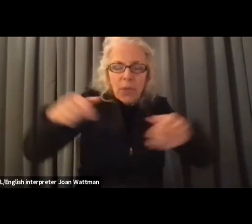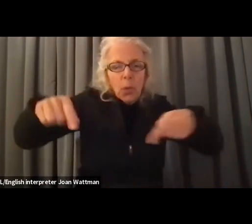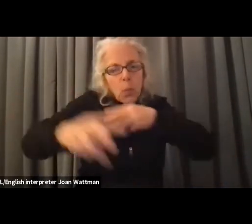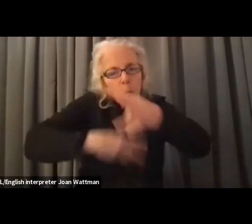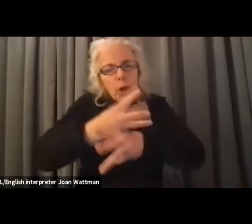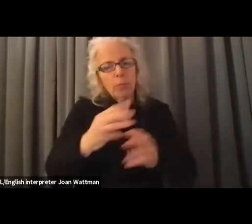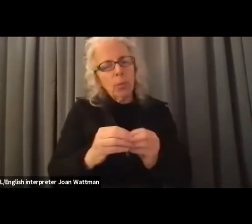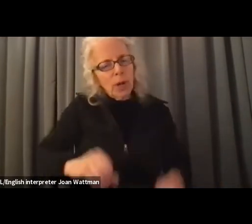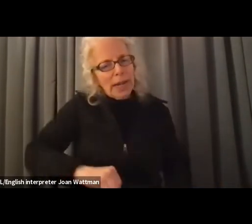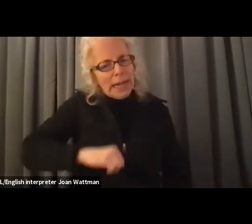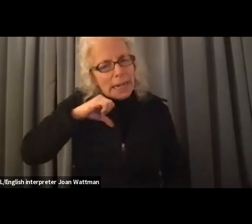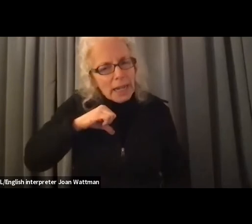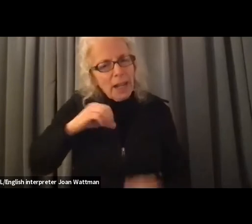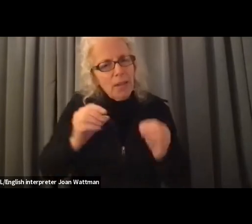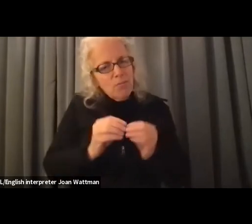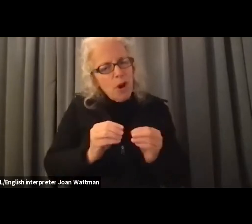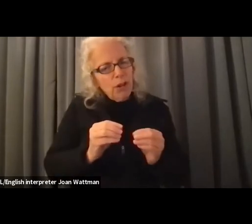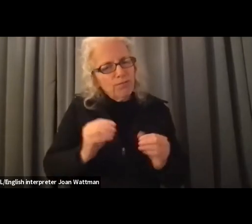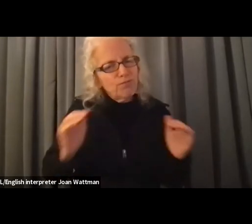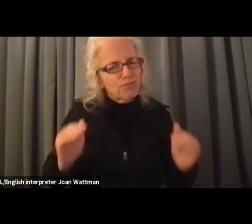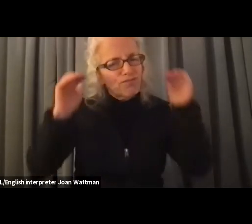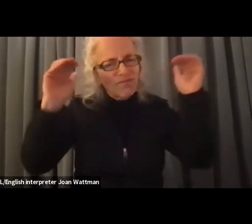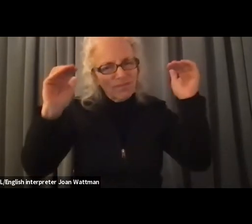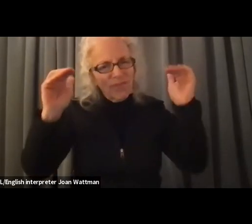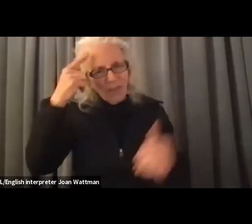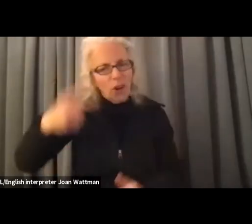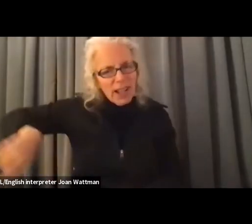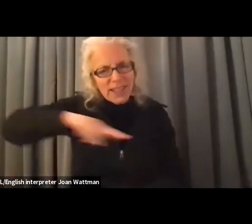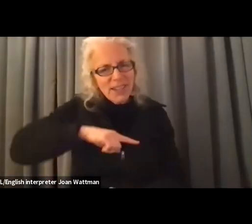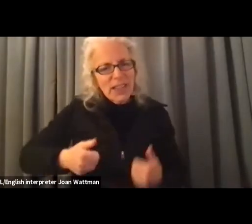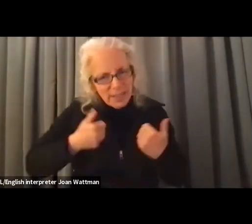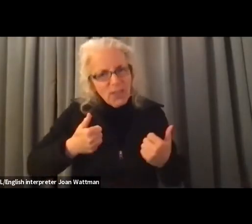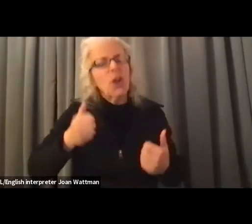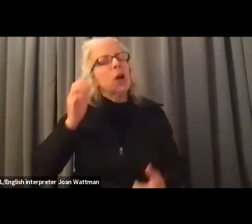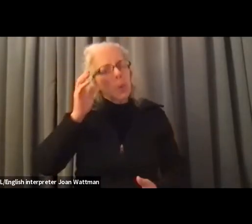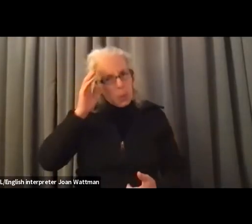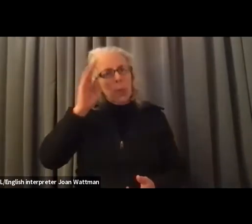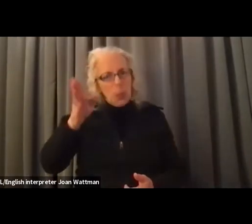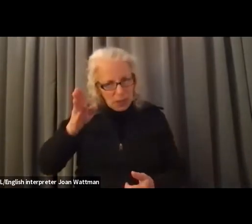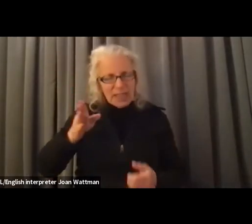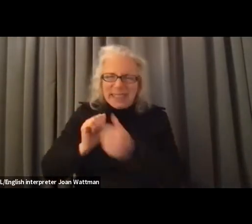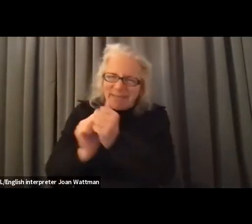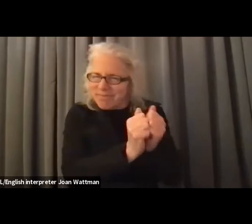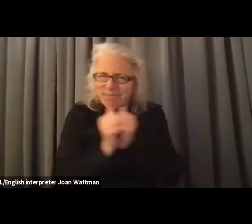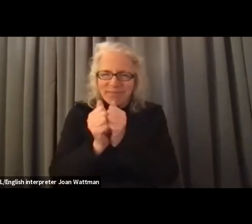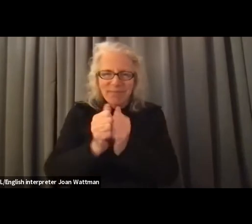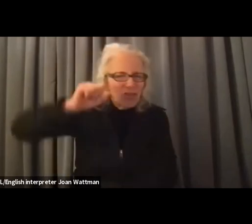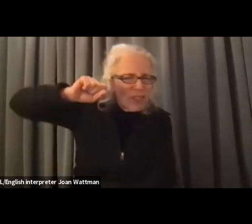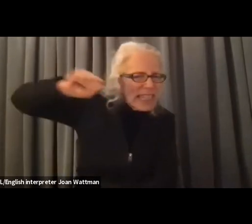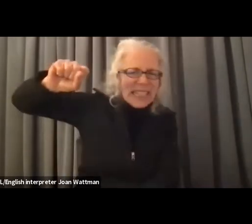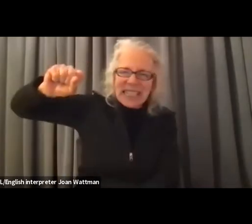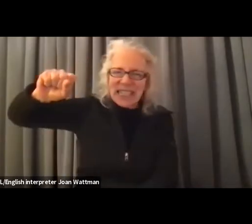de resistencia, de dignidad, de rebeldía por la vida y de amor por la libertad, de